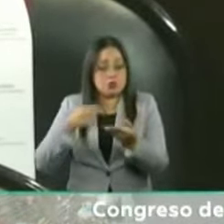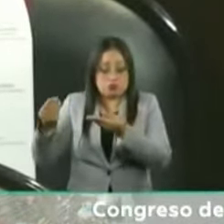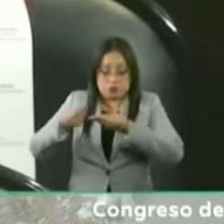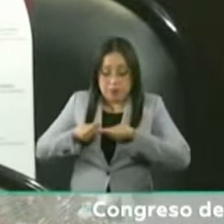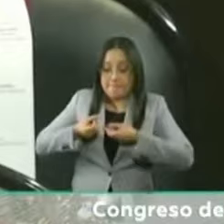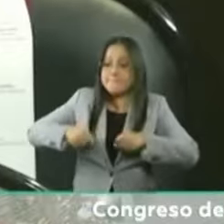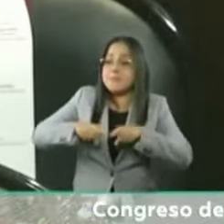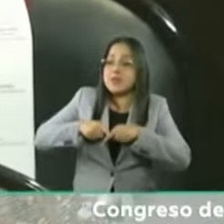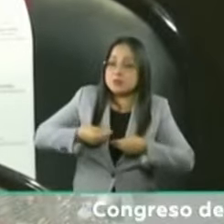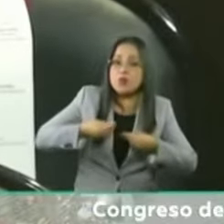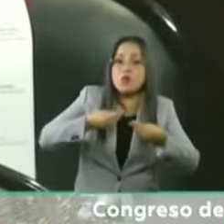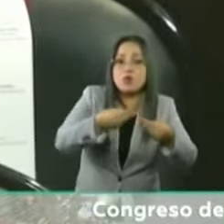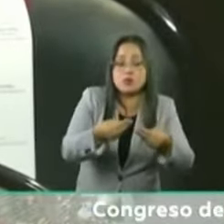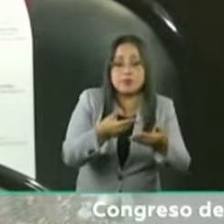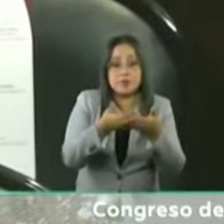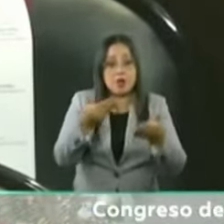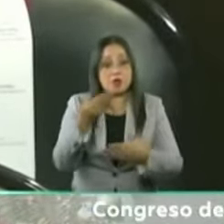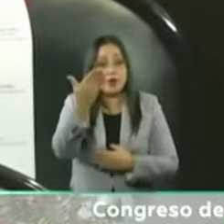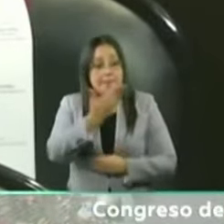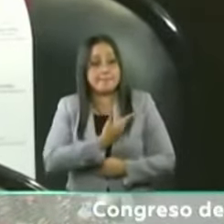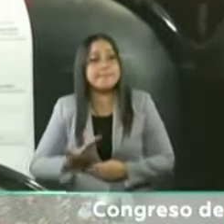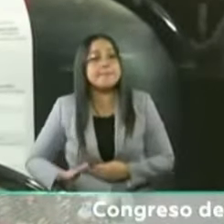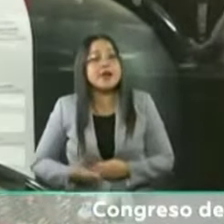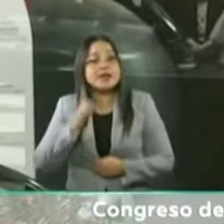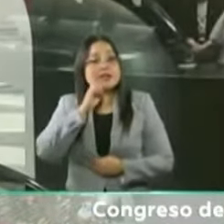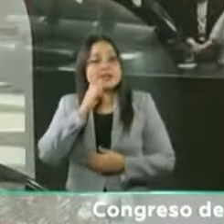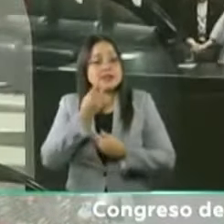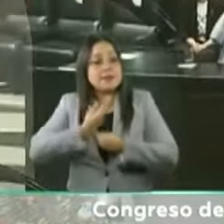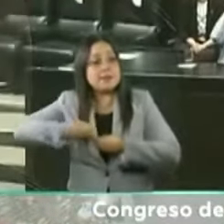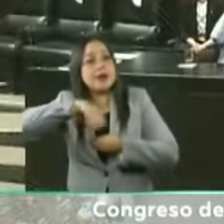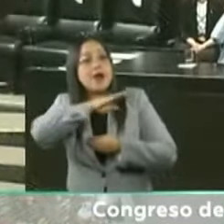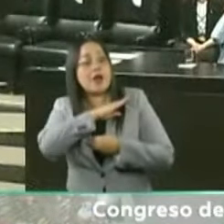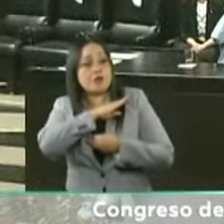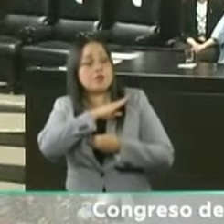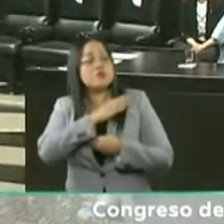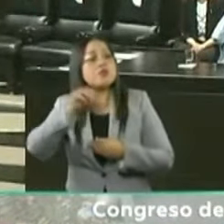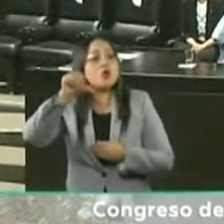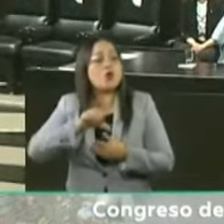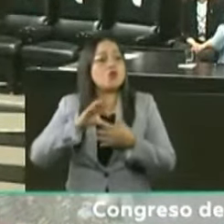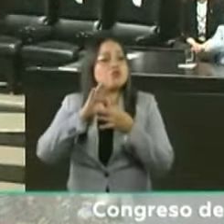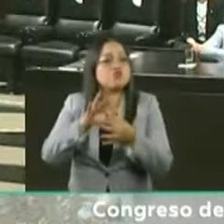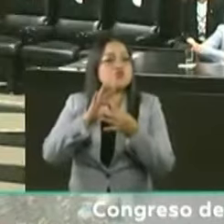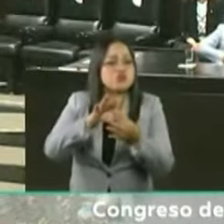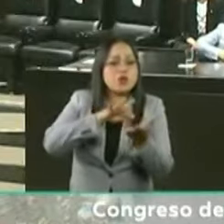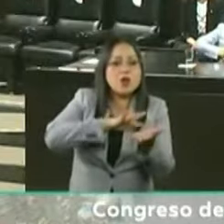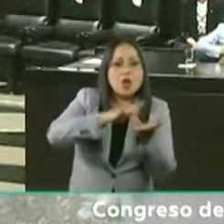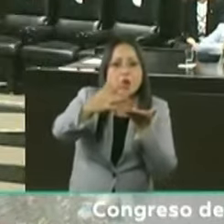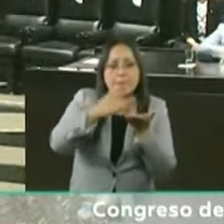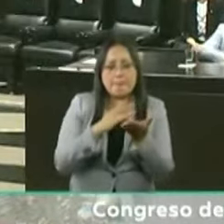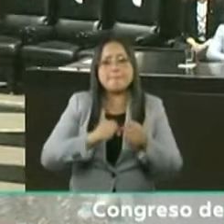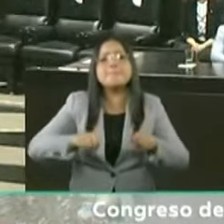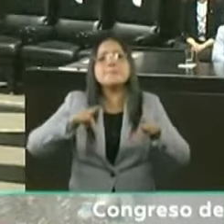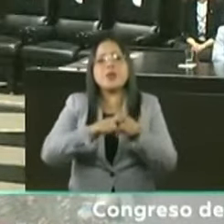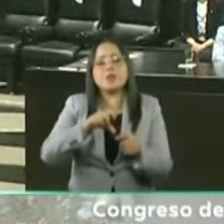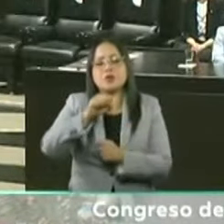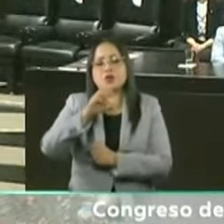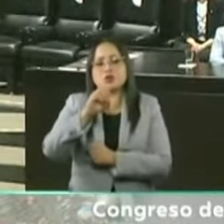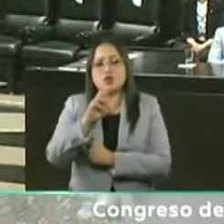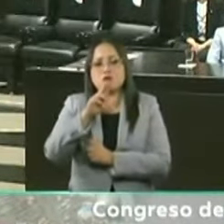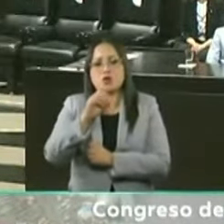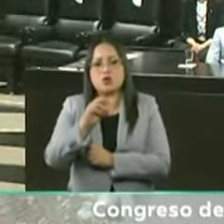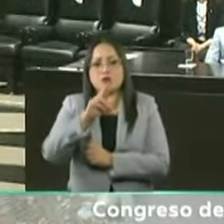decir que la noche de ayer hubo una cena de Claudia Sheinbaum también para departir con sus invitados, y por la tarde otro evento importante lleno